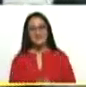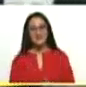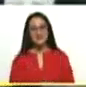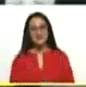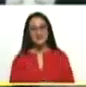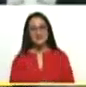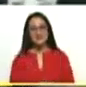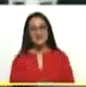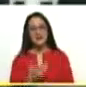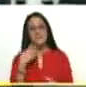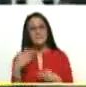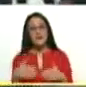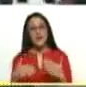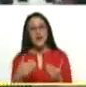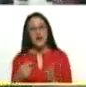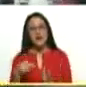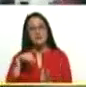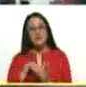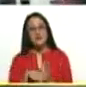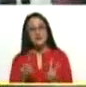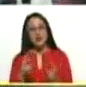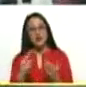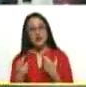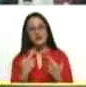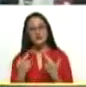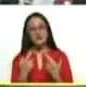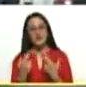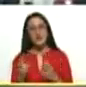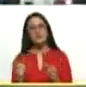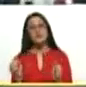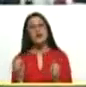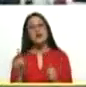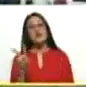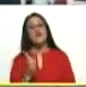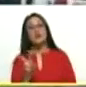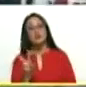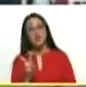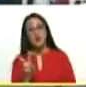para mejorar y profundizar nuestras relaciones con Venezuela,